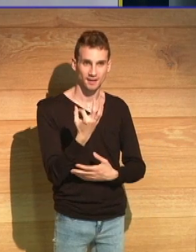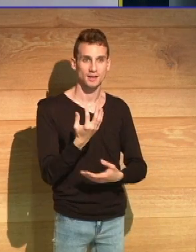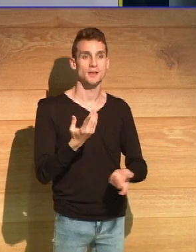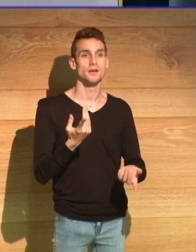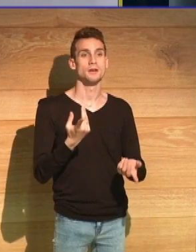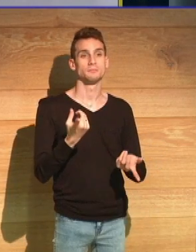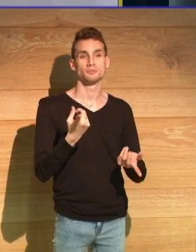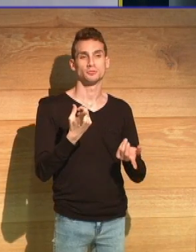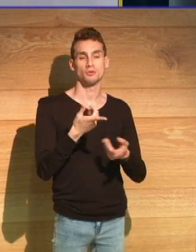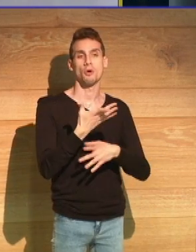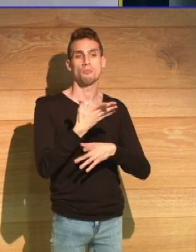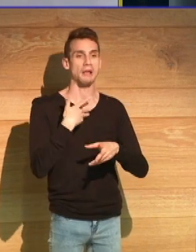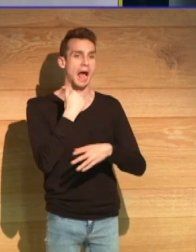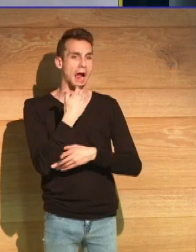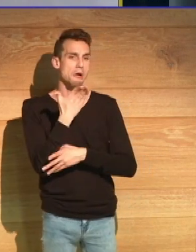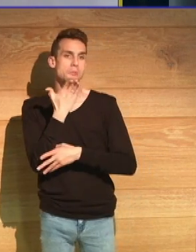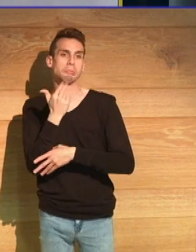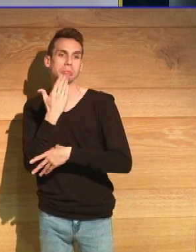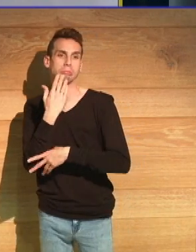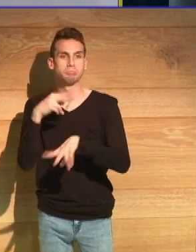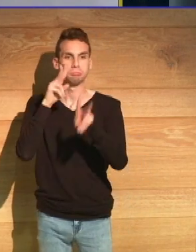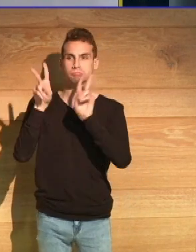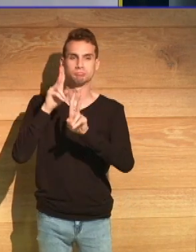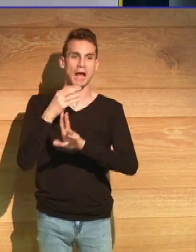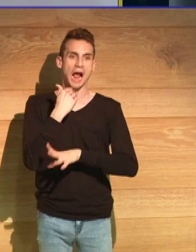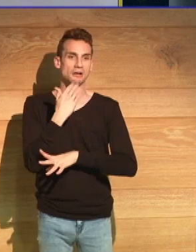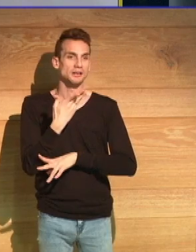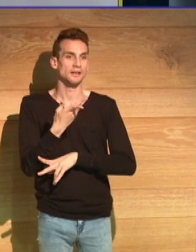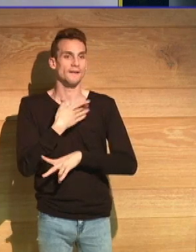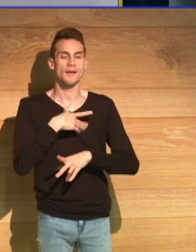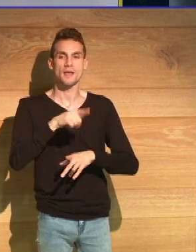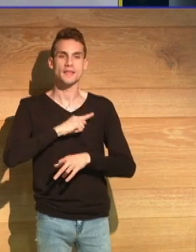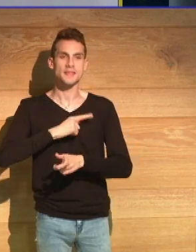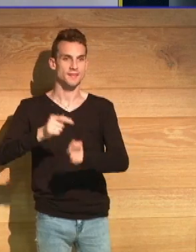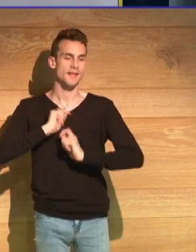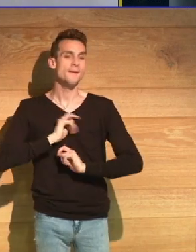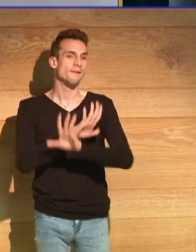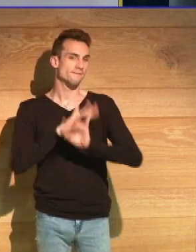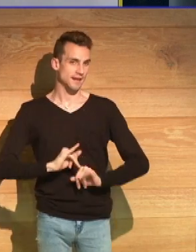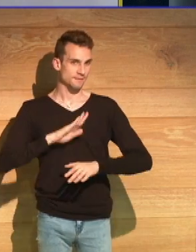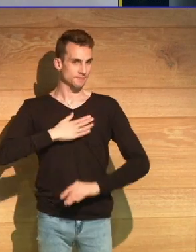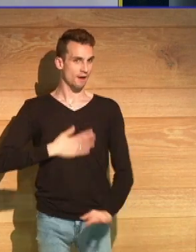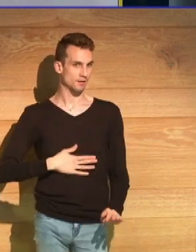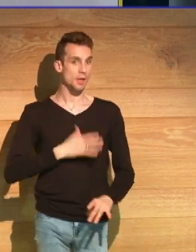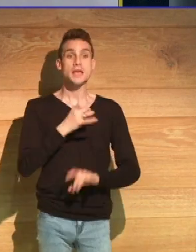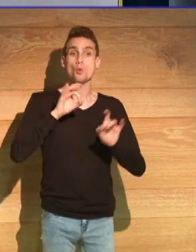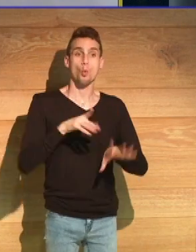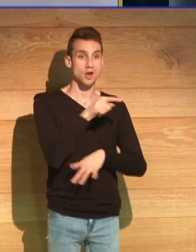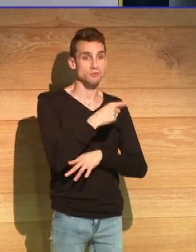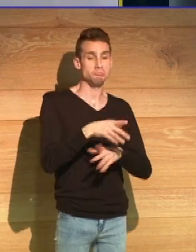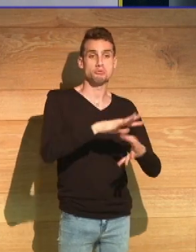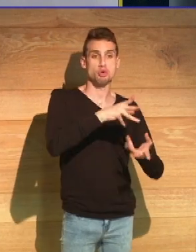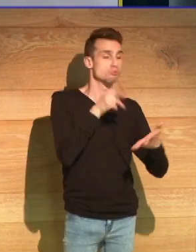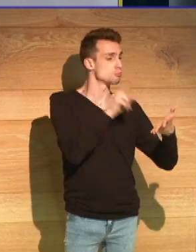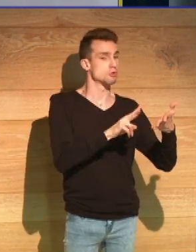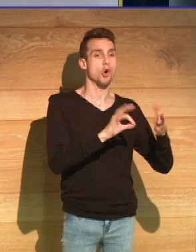un desahogo, un entretenimiento, algo que les haga sentirse un poco más felices. Igual que cuando leen noticias o cuando